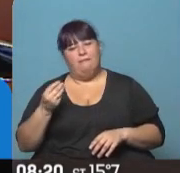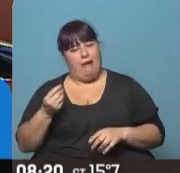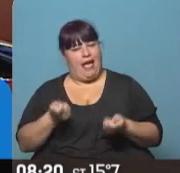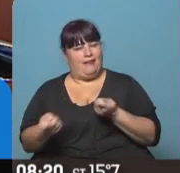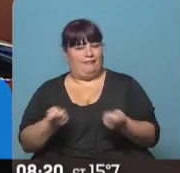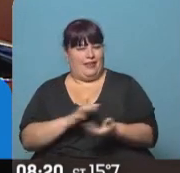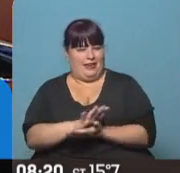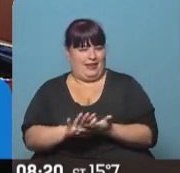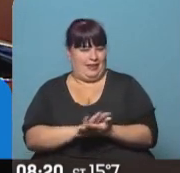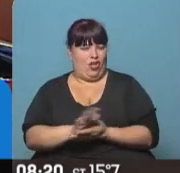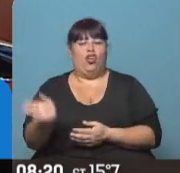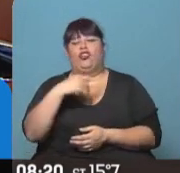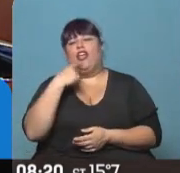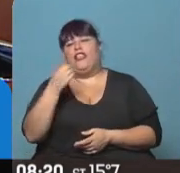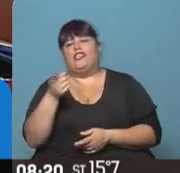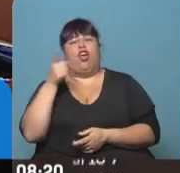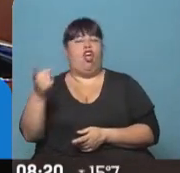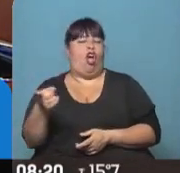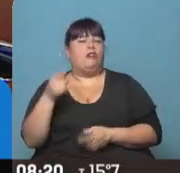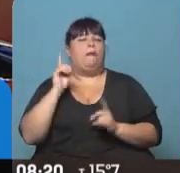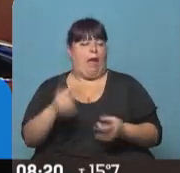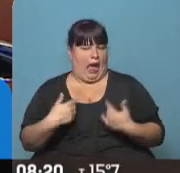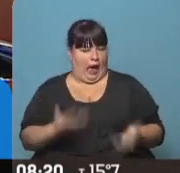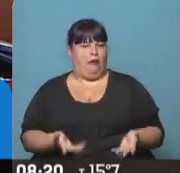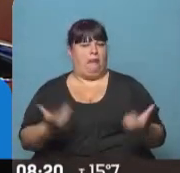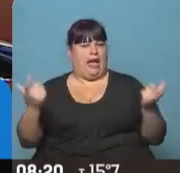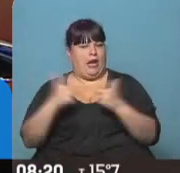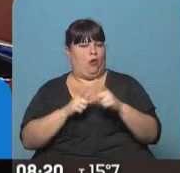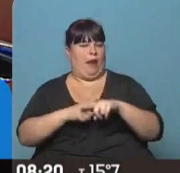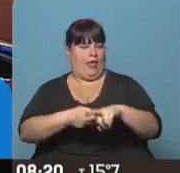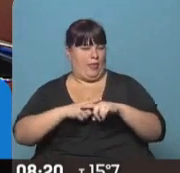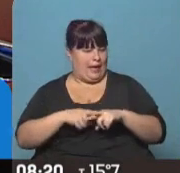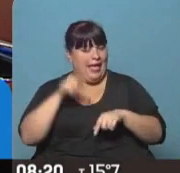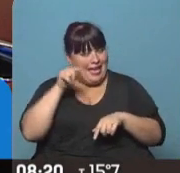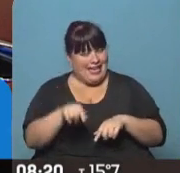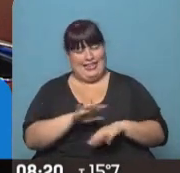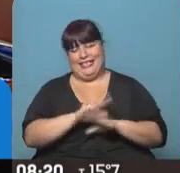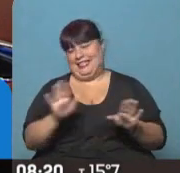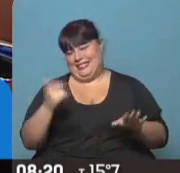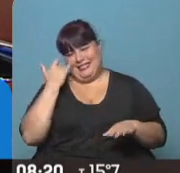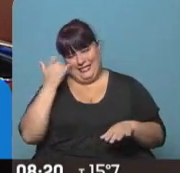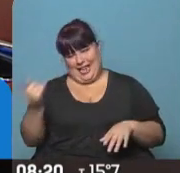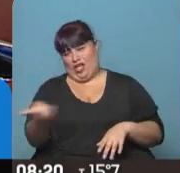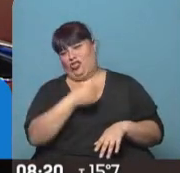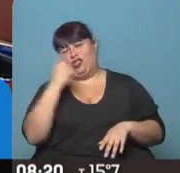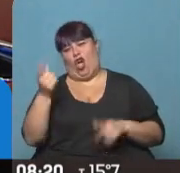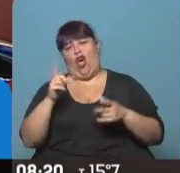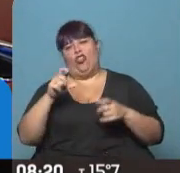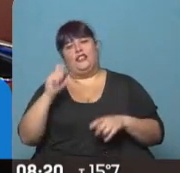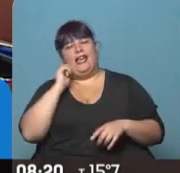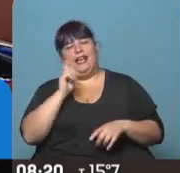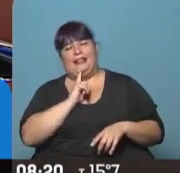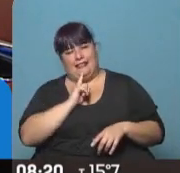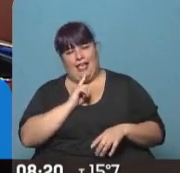la negociación, en todos los que dicen que están en contra, pero que están dispuestos a sentarse a discutir. Y en ese sentido ya hemos escuchado a todos los dirigentes de la